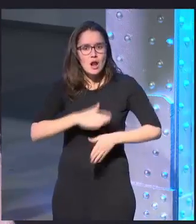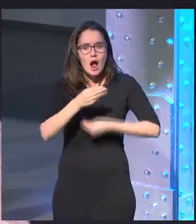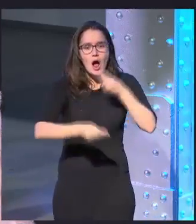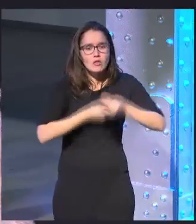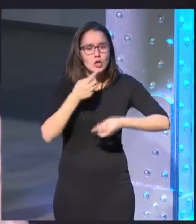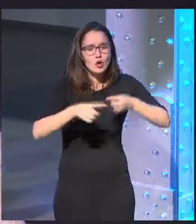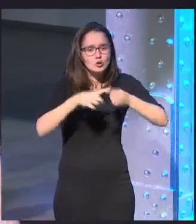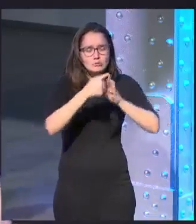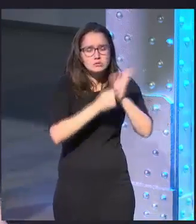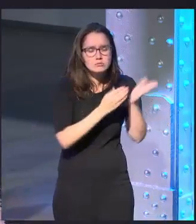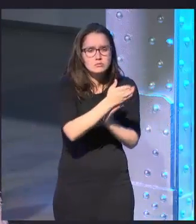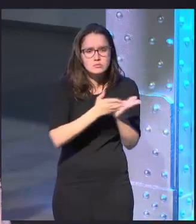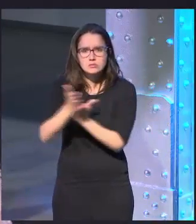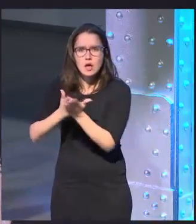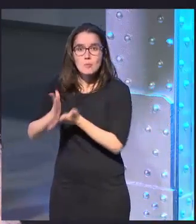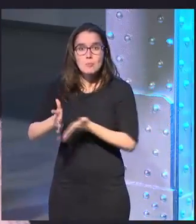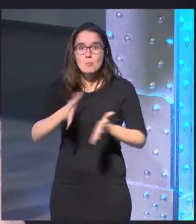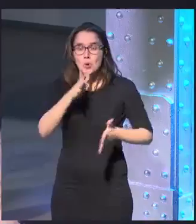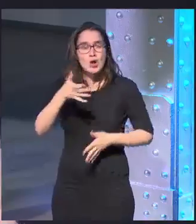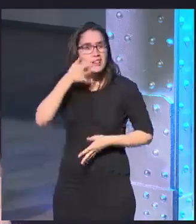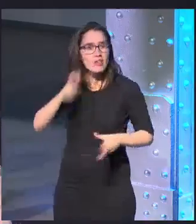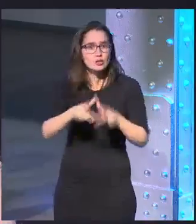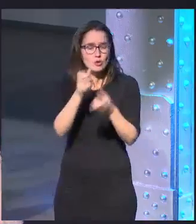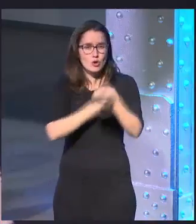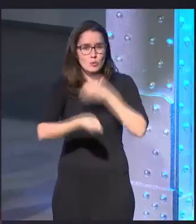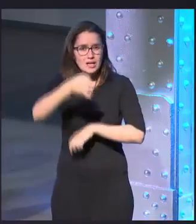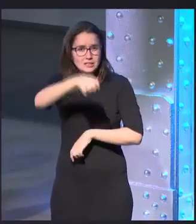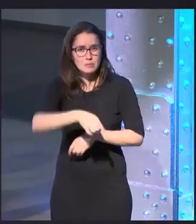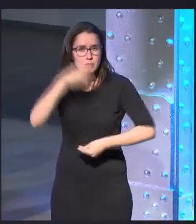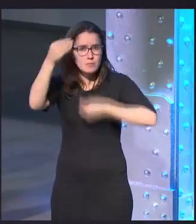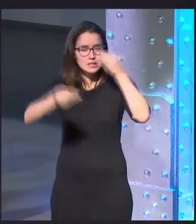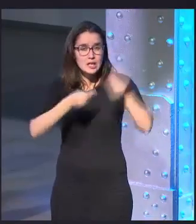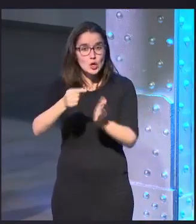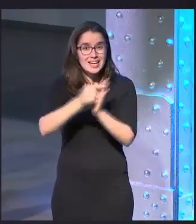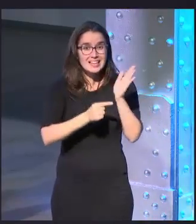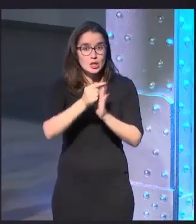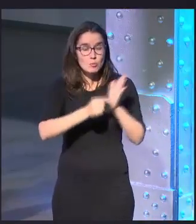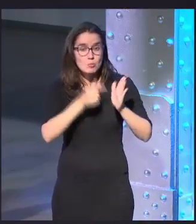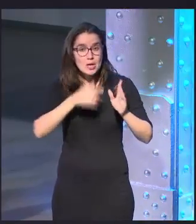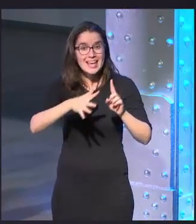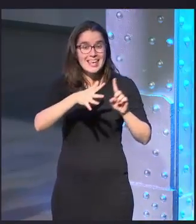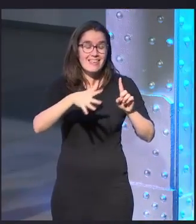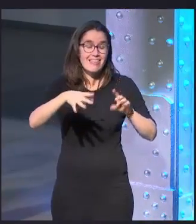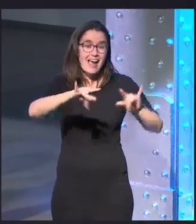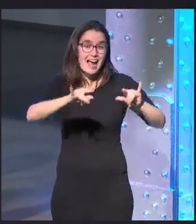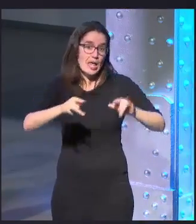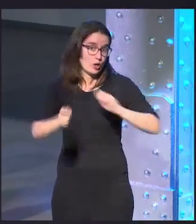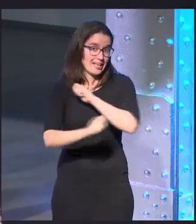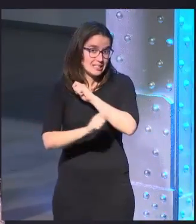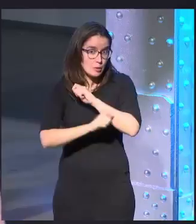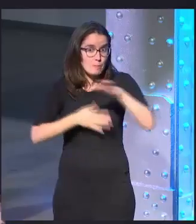decisiones en base también a realidades socioeconómicas y en base también a criterios muy geoestratégicos. Y en mi